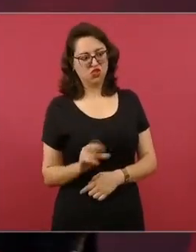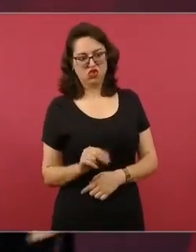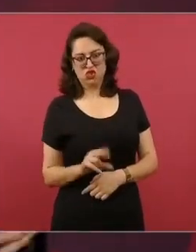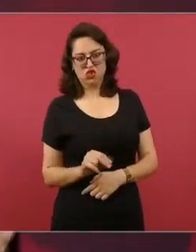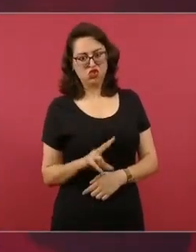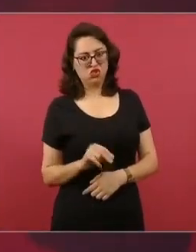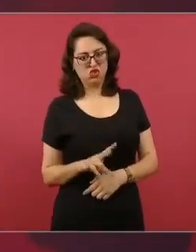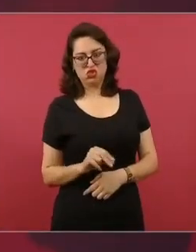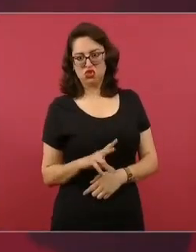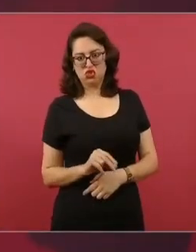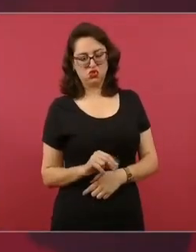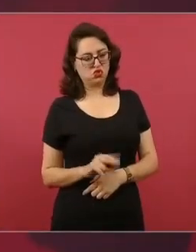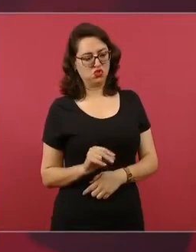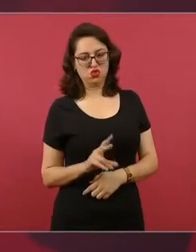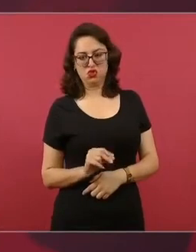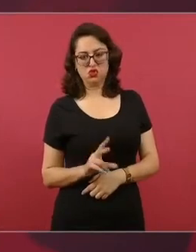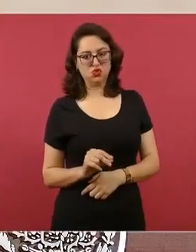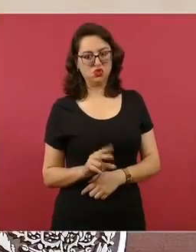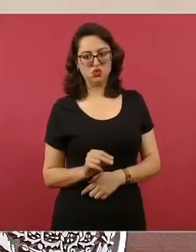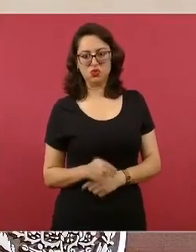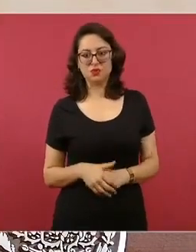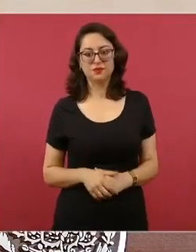oponen. Y lo aconsejaban. Sí,